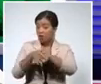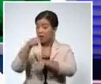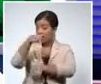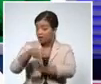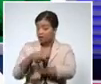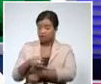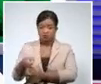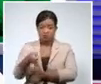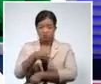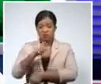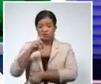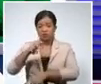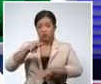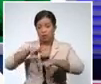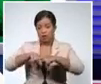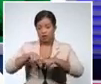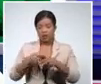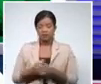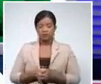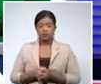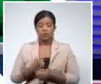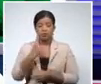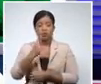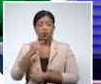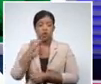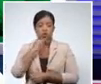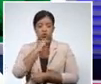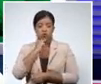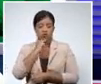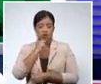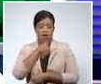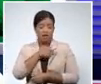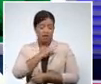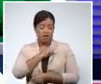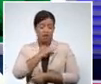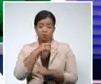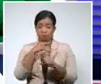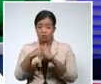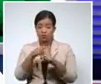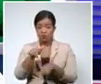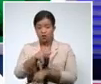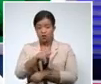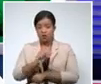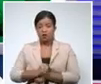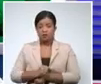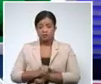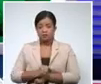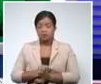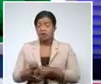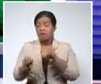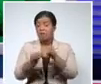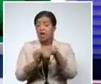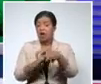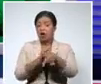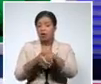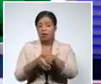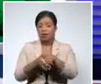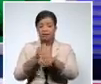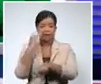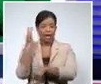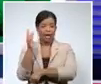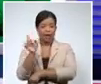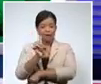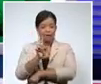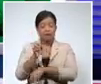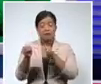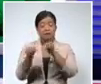Habana y una rusa que se diagnostica ayer. También no es un caso importado, es un caso autóctono del